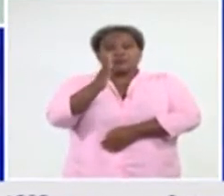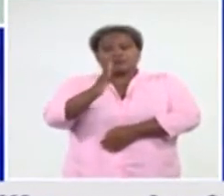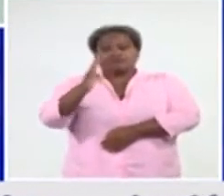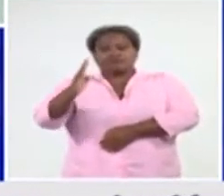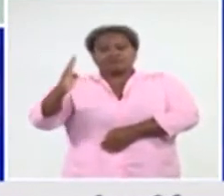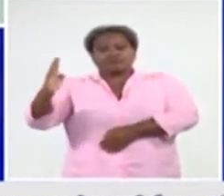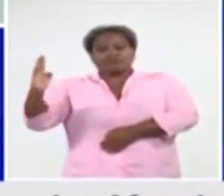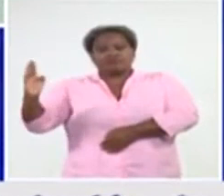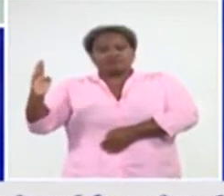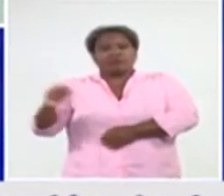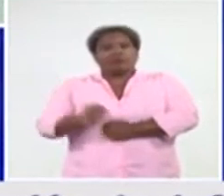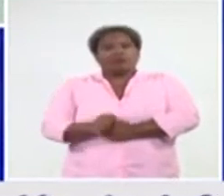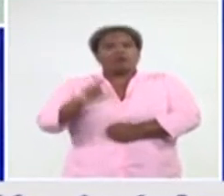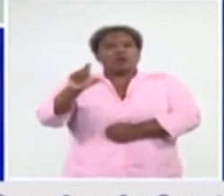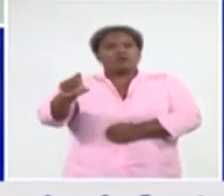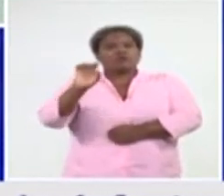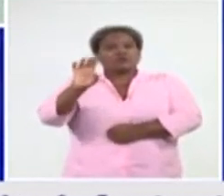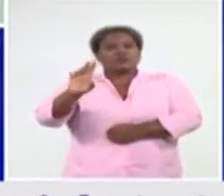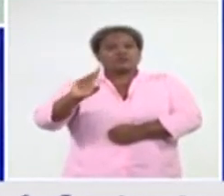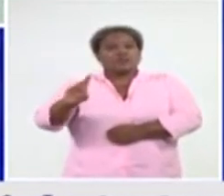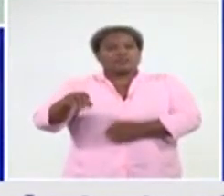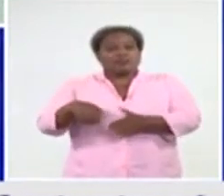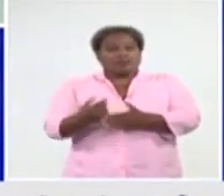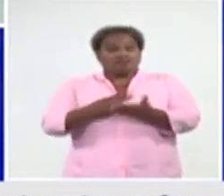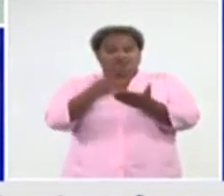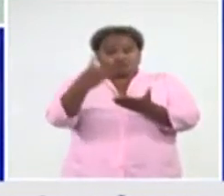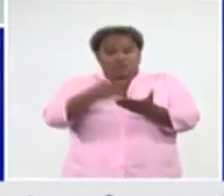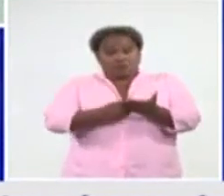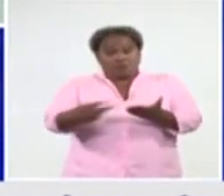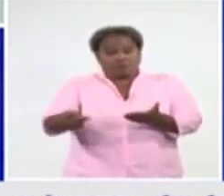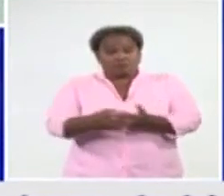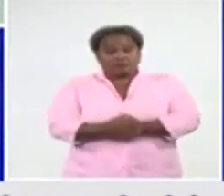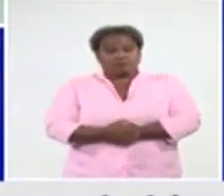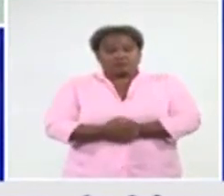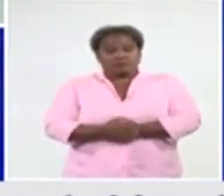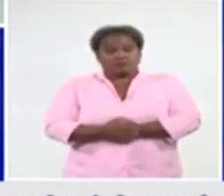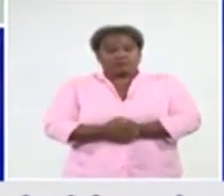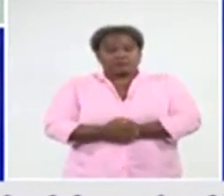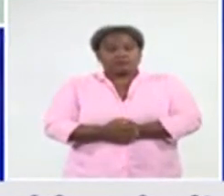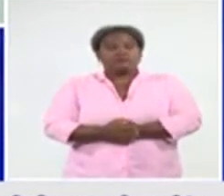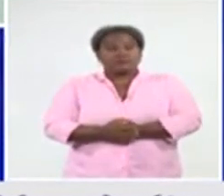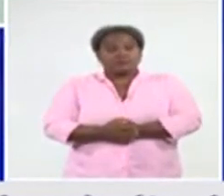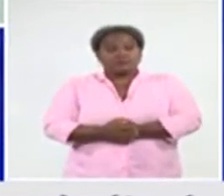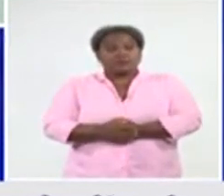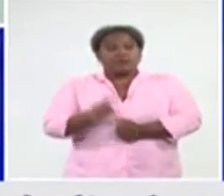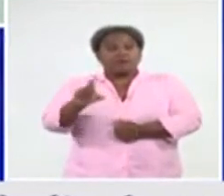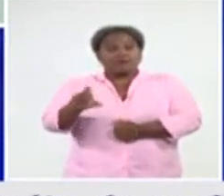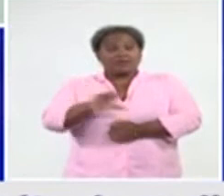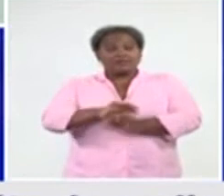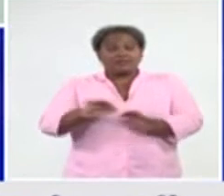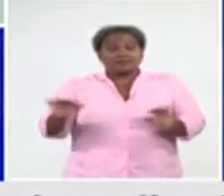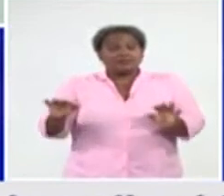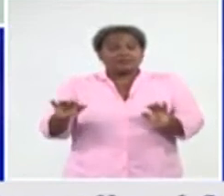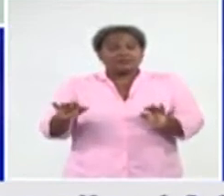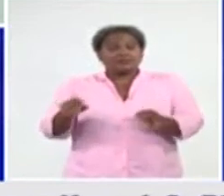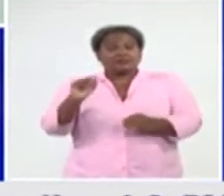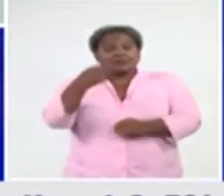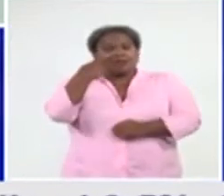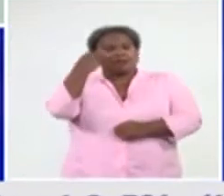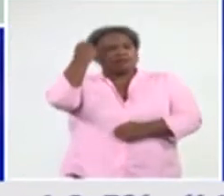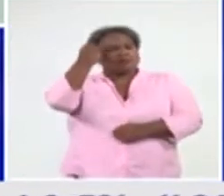últimos 15 días. Y finalmente, que también nos permite medir lo complejo de la transmisión,